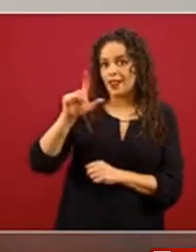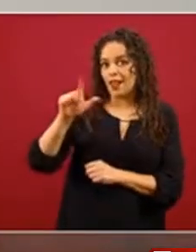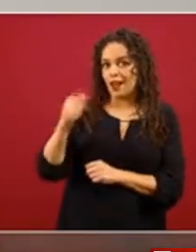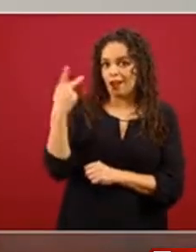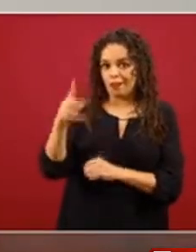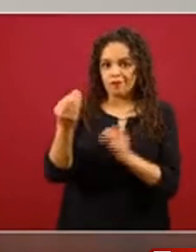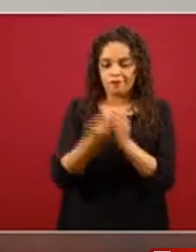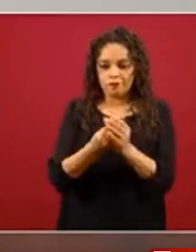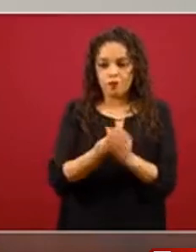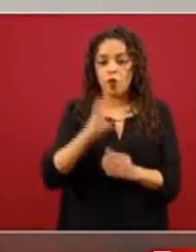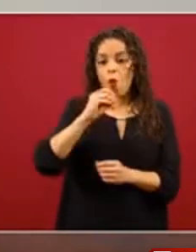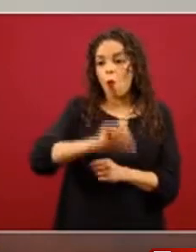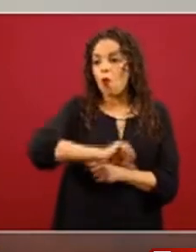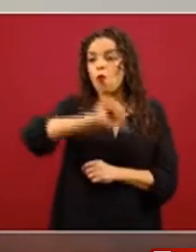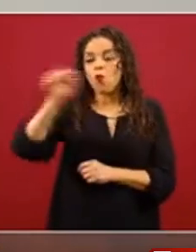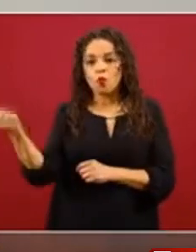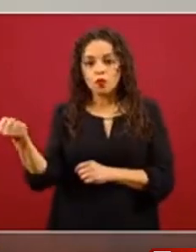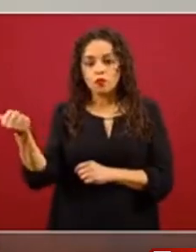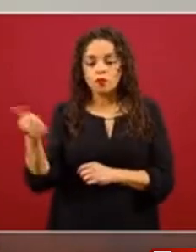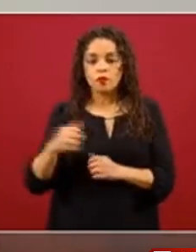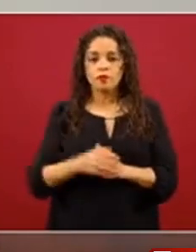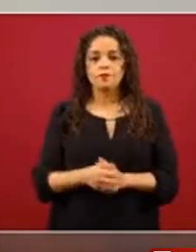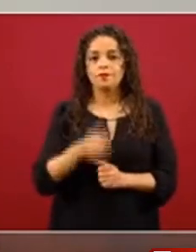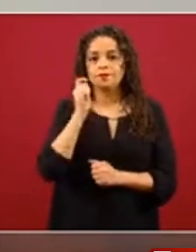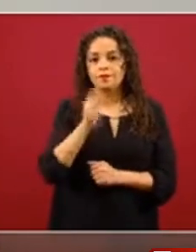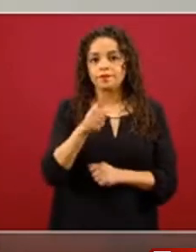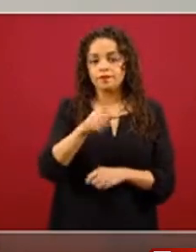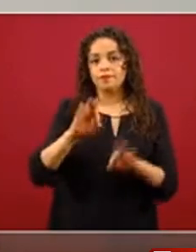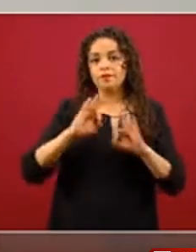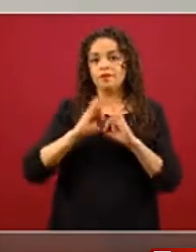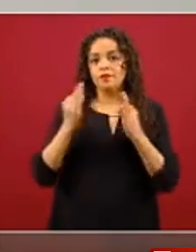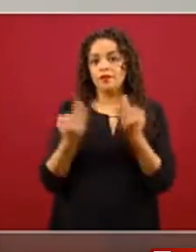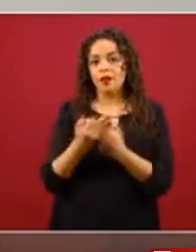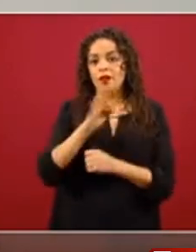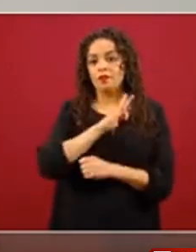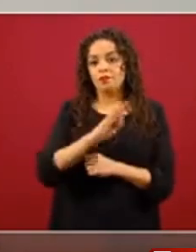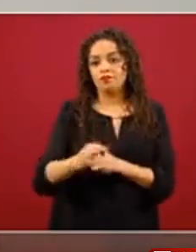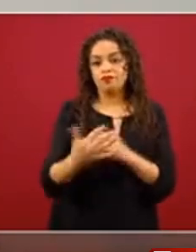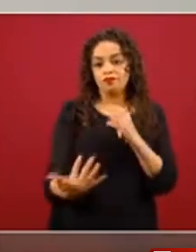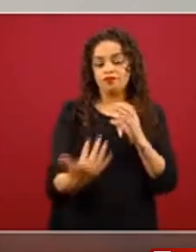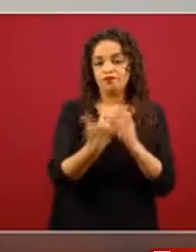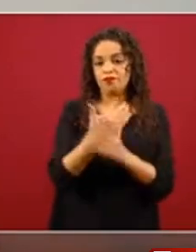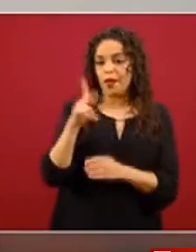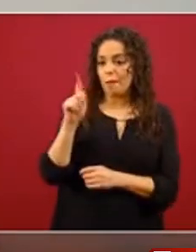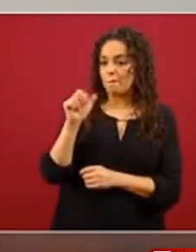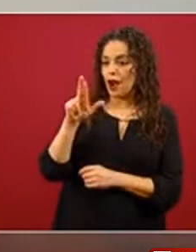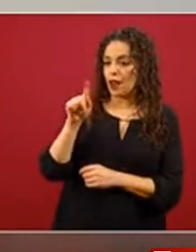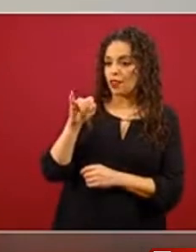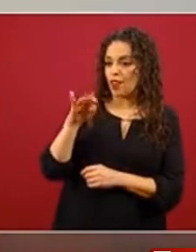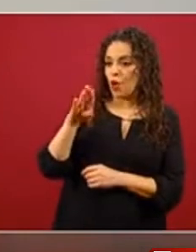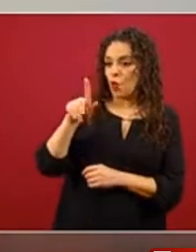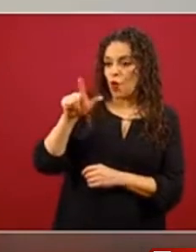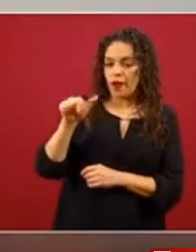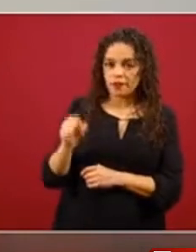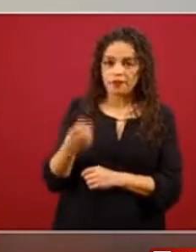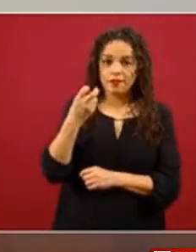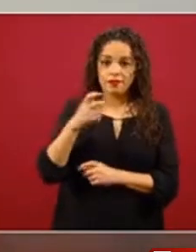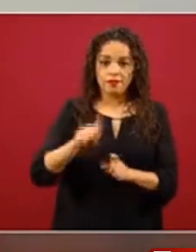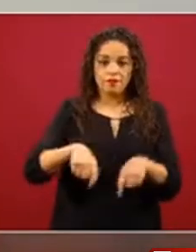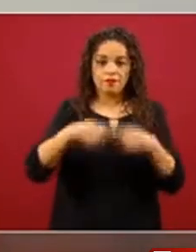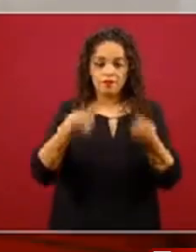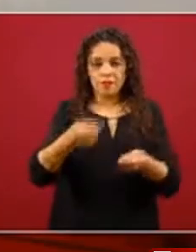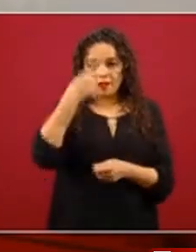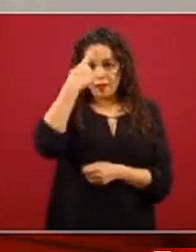otros depende de qué tan factible es que filtren las partículas que deben de filtrar. Estos están dados para gotas, es decir,